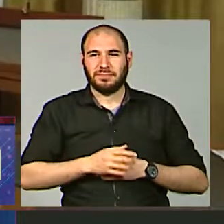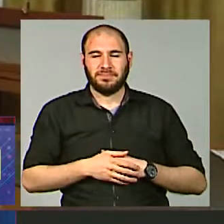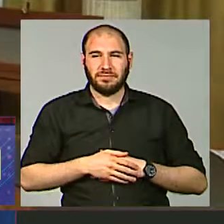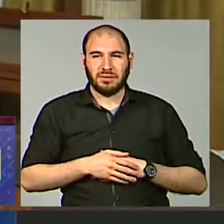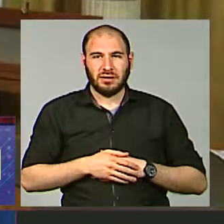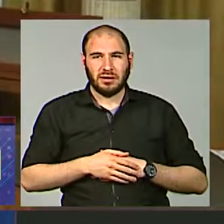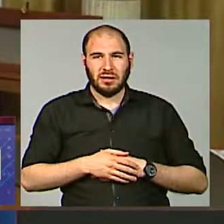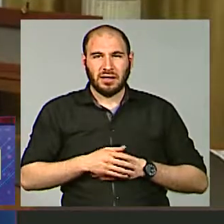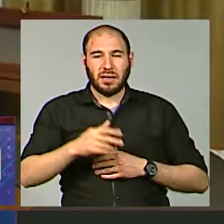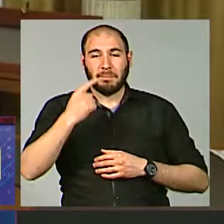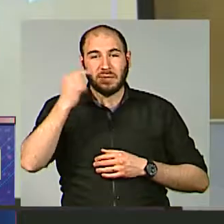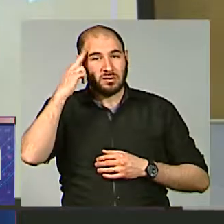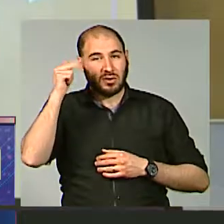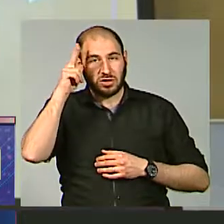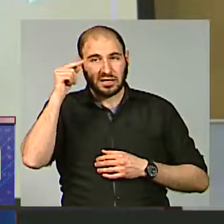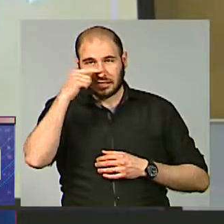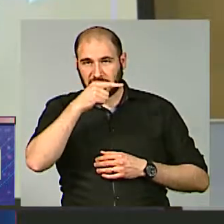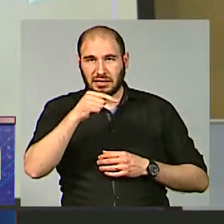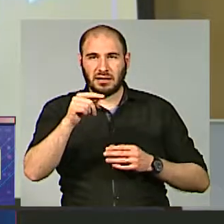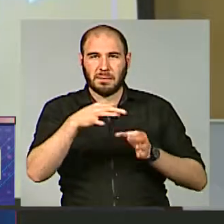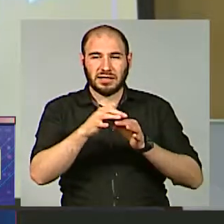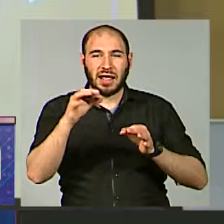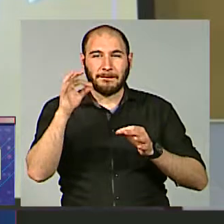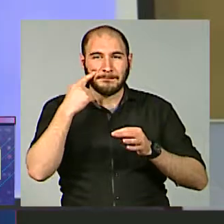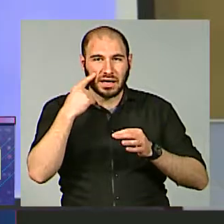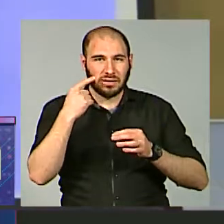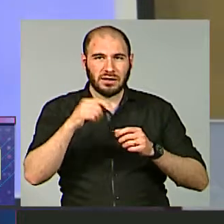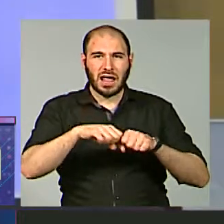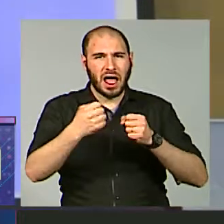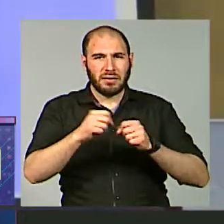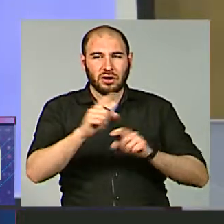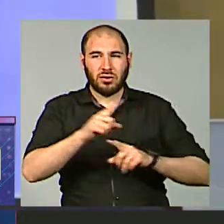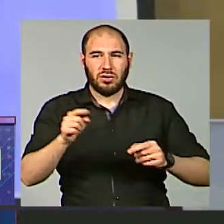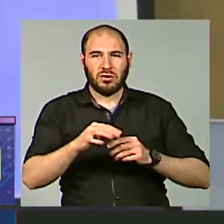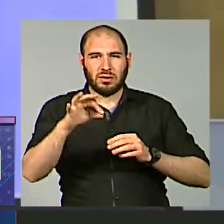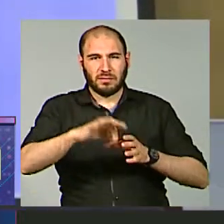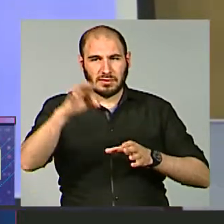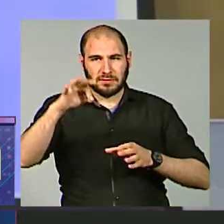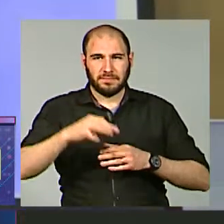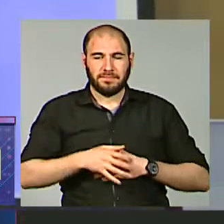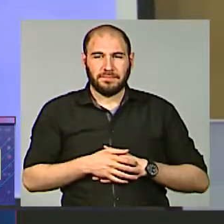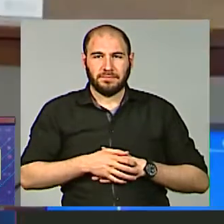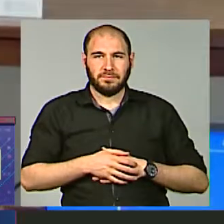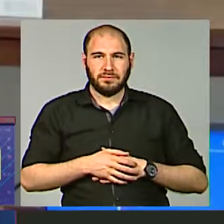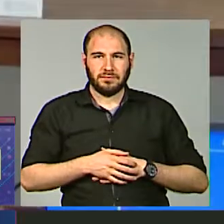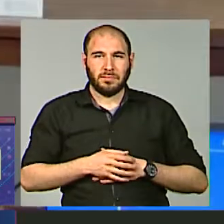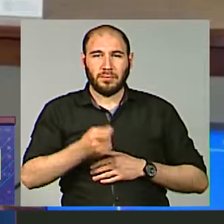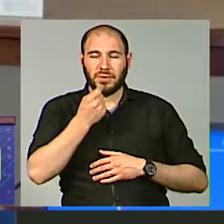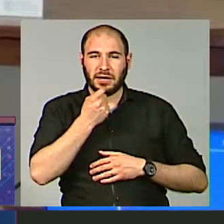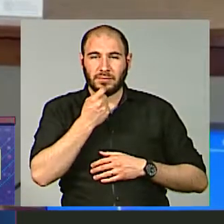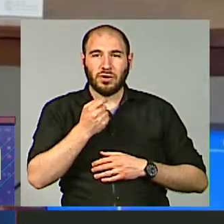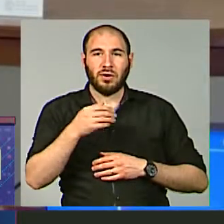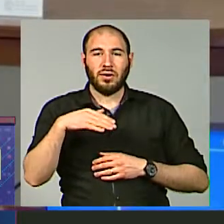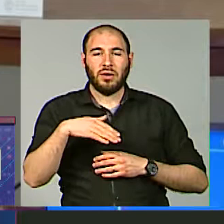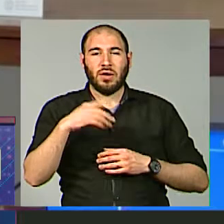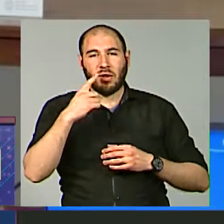metro. Y en el 87 logró atrapar bacterias vivas sin dañarlas con denominadas pinzas ópticas. Por ejemplo, Mourou